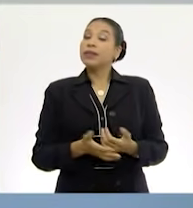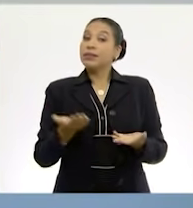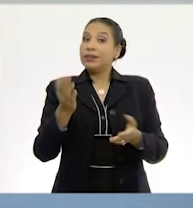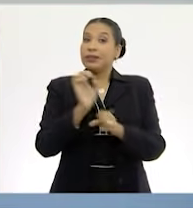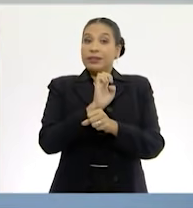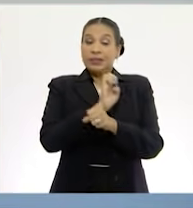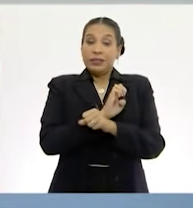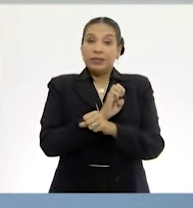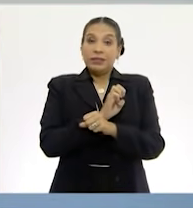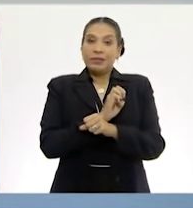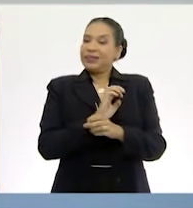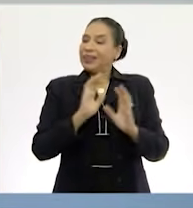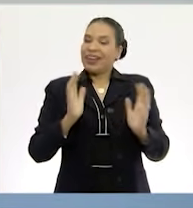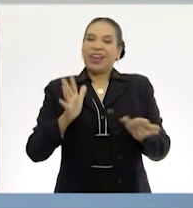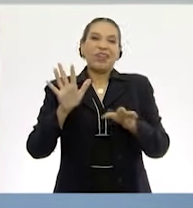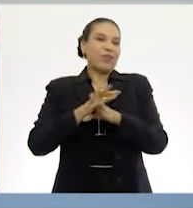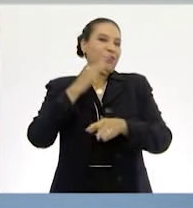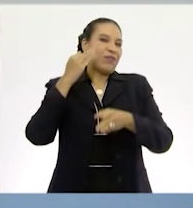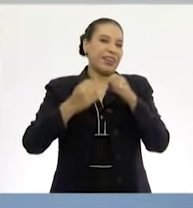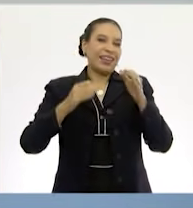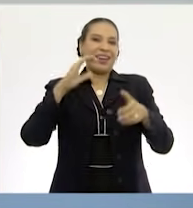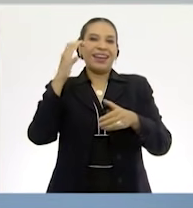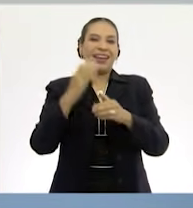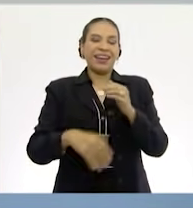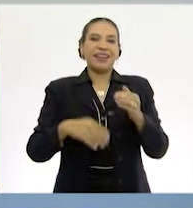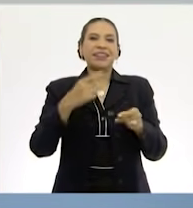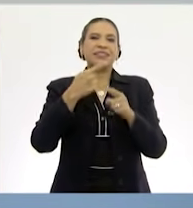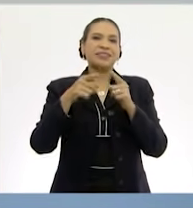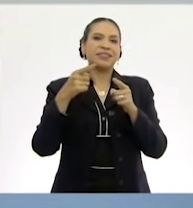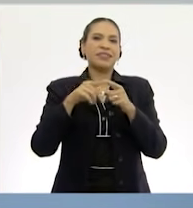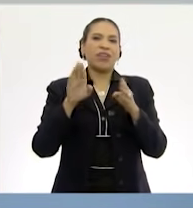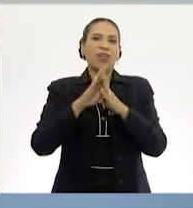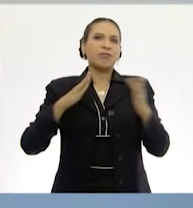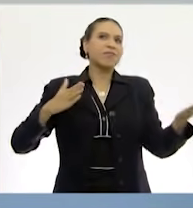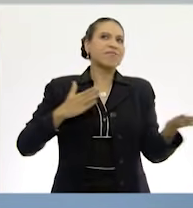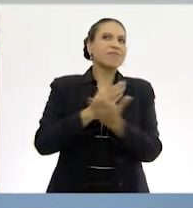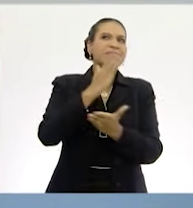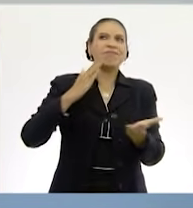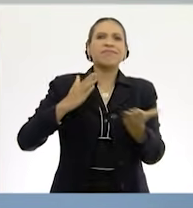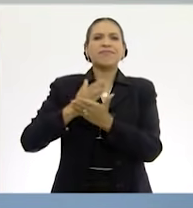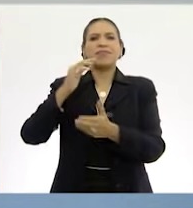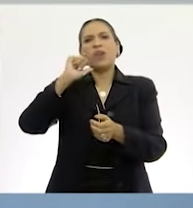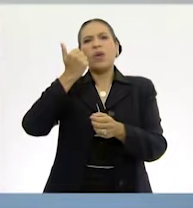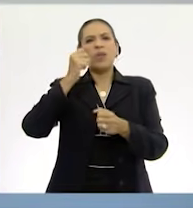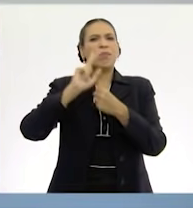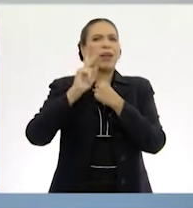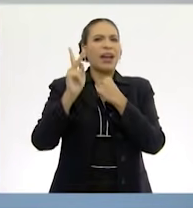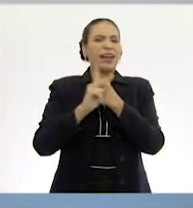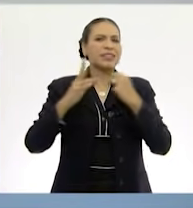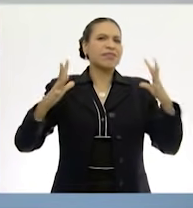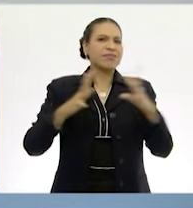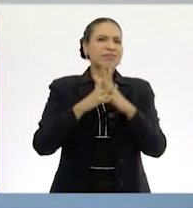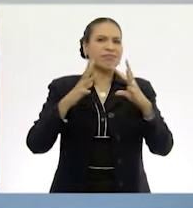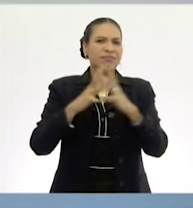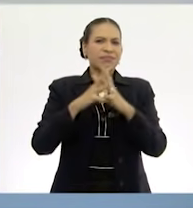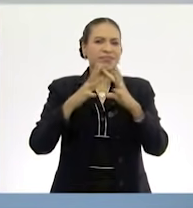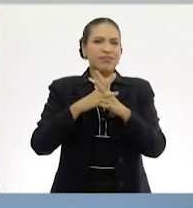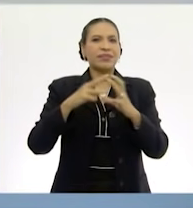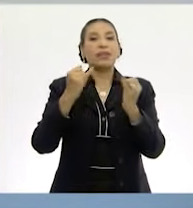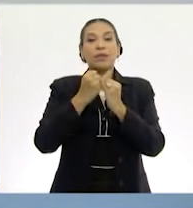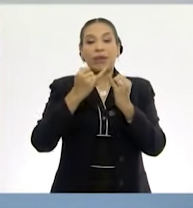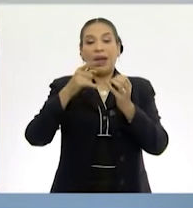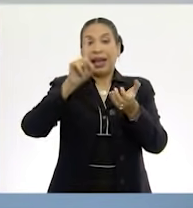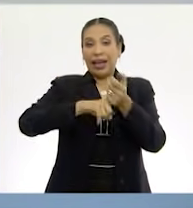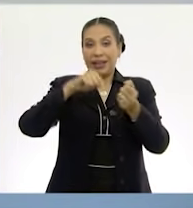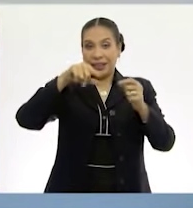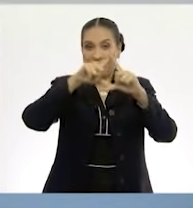Entonces, por fin se acabaron las intervenciones extranjeras, las guerras internas y toda